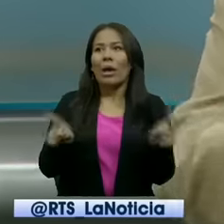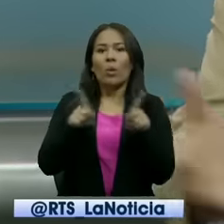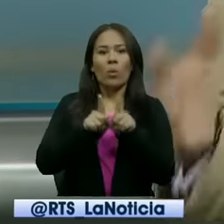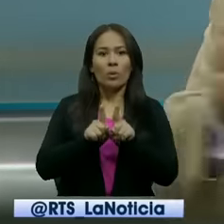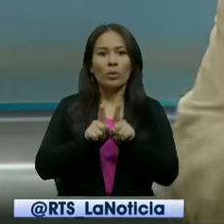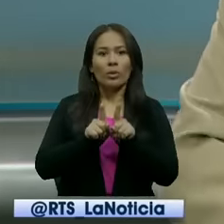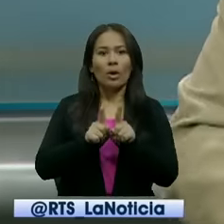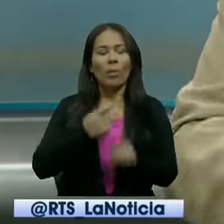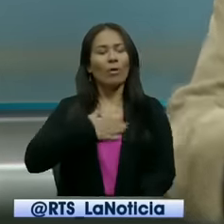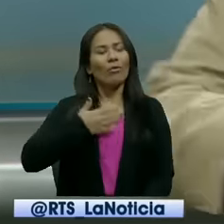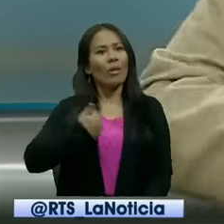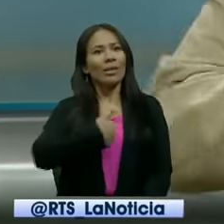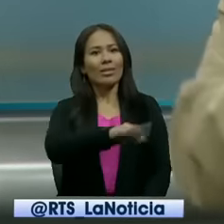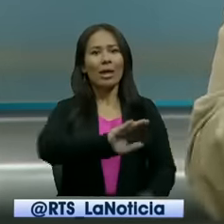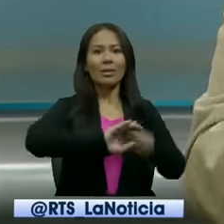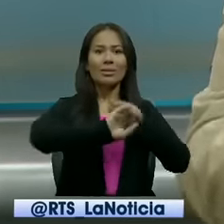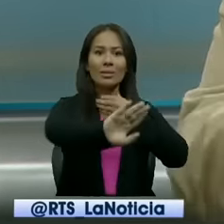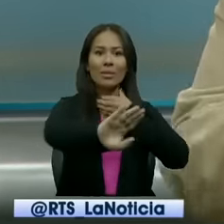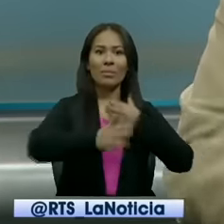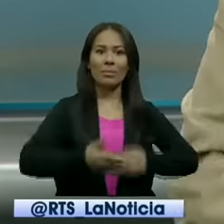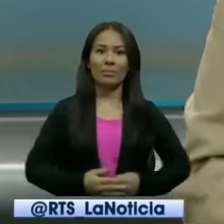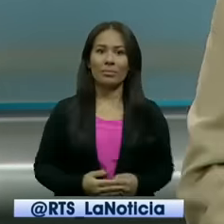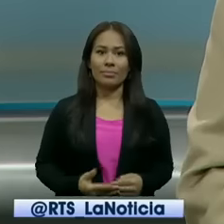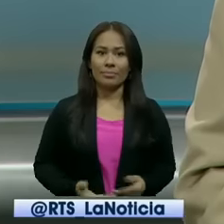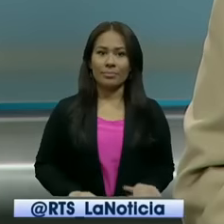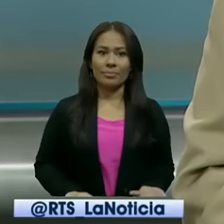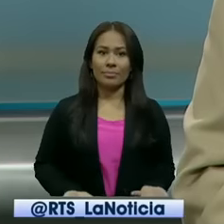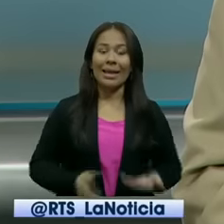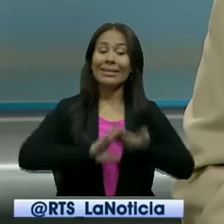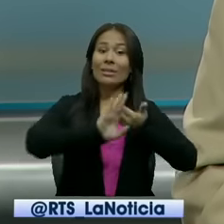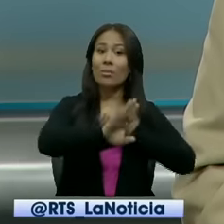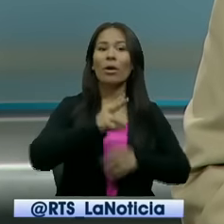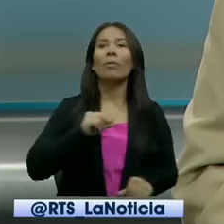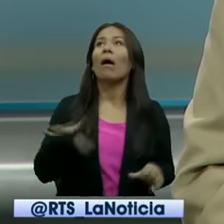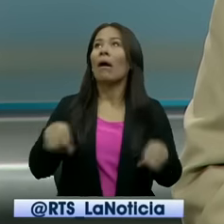se vaya, por Dios, que se vaya.